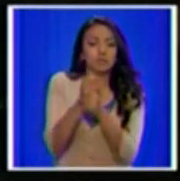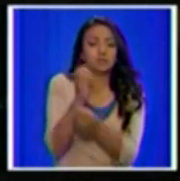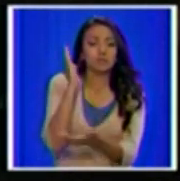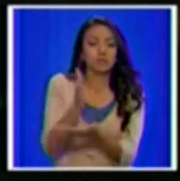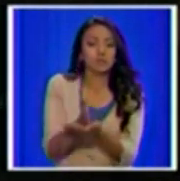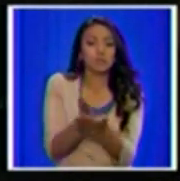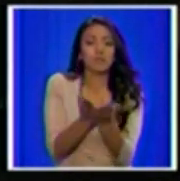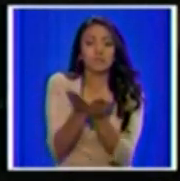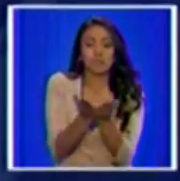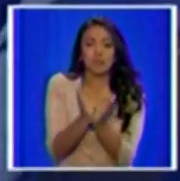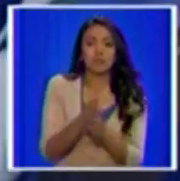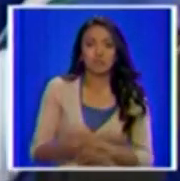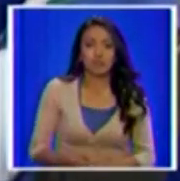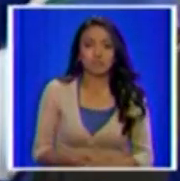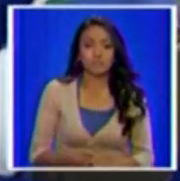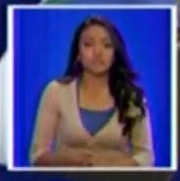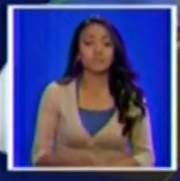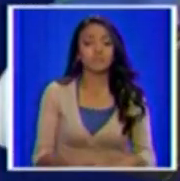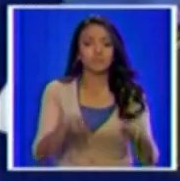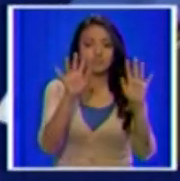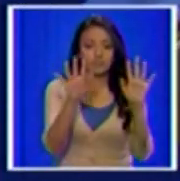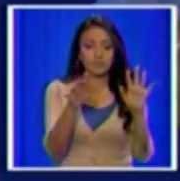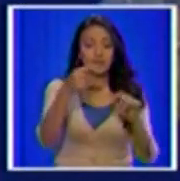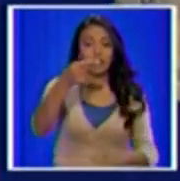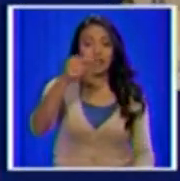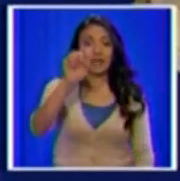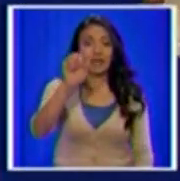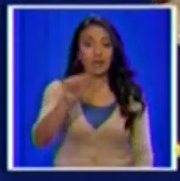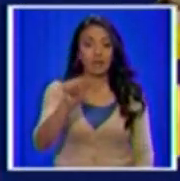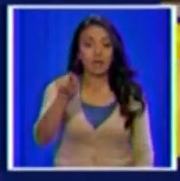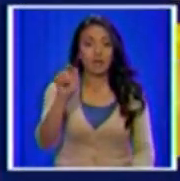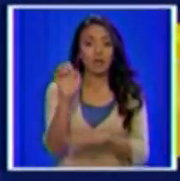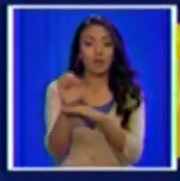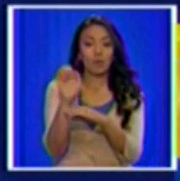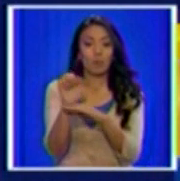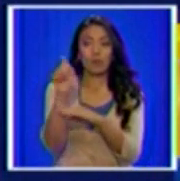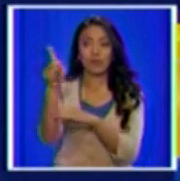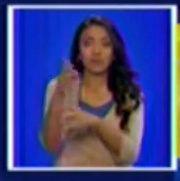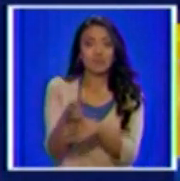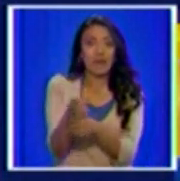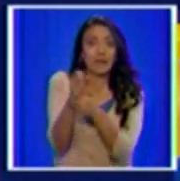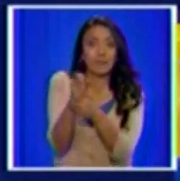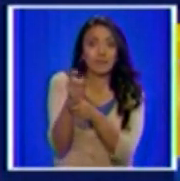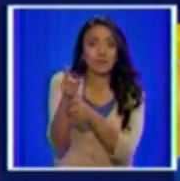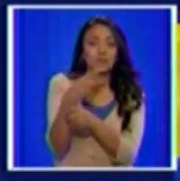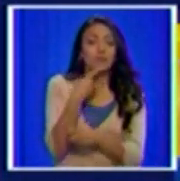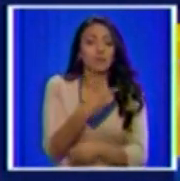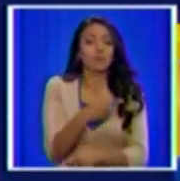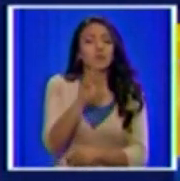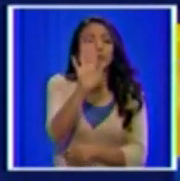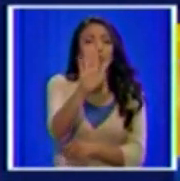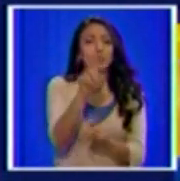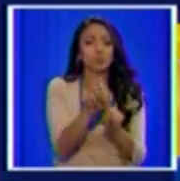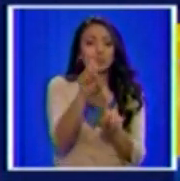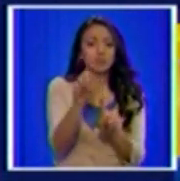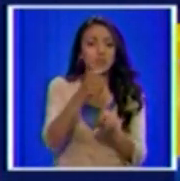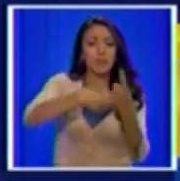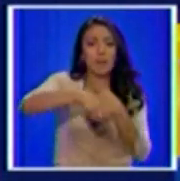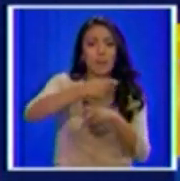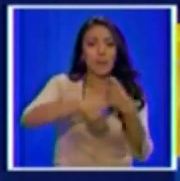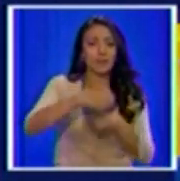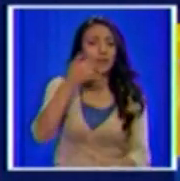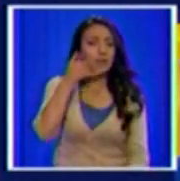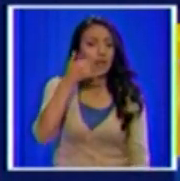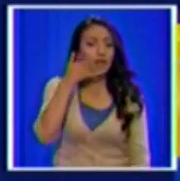la suspensión del servicio. Al respecto, GEA Ecuador, la proveedora de estos servicios, afirmó que su sistema de venta telefónica